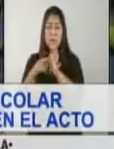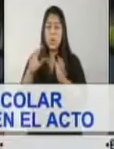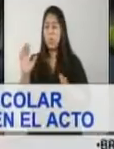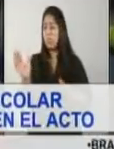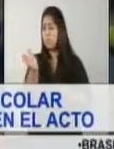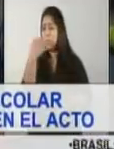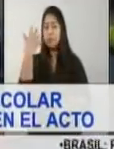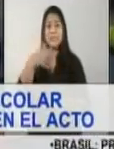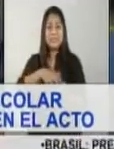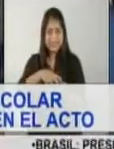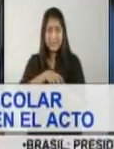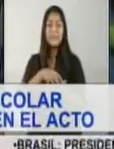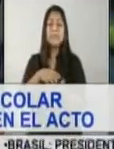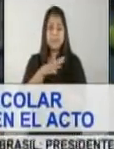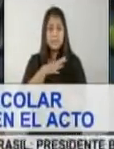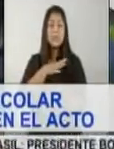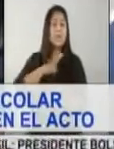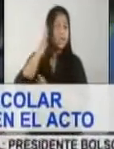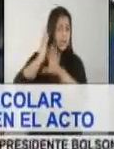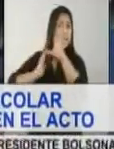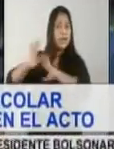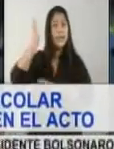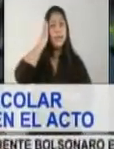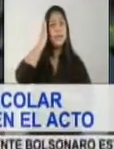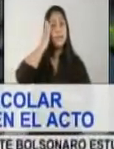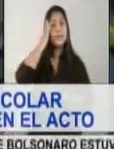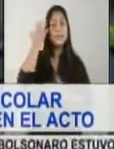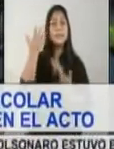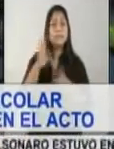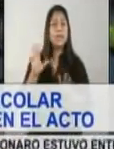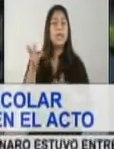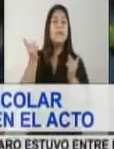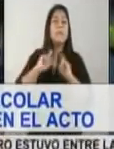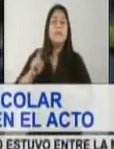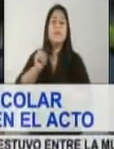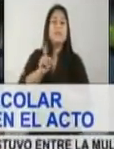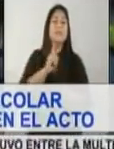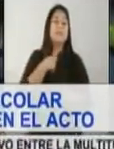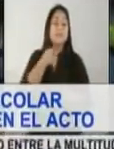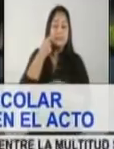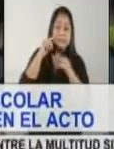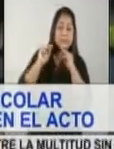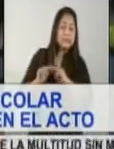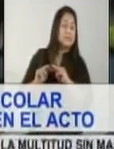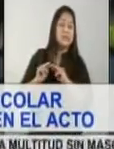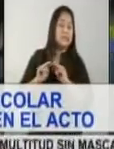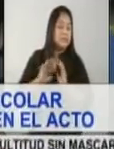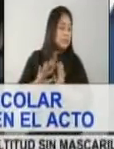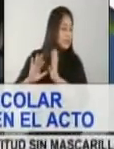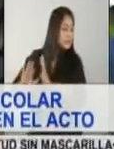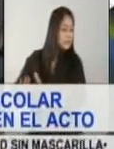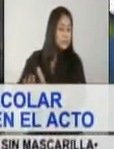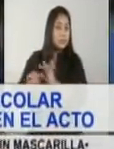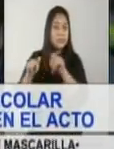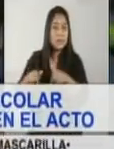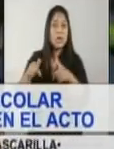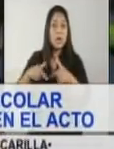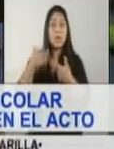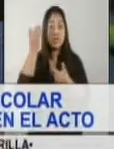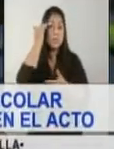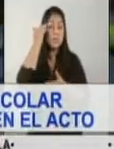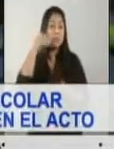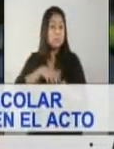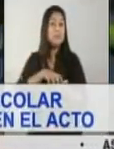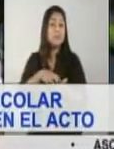debilidades que sabíamos que ya teníamos, pero que no habíamos querido enfrentar. Sabíamos que habían debilidades